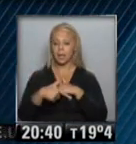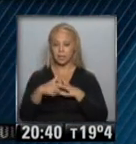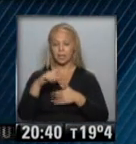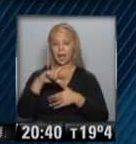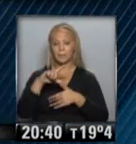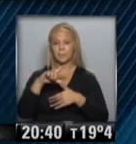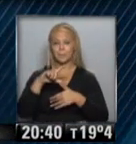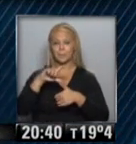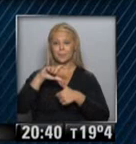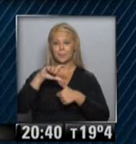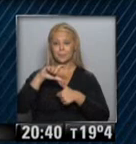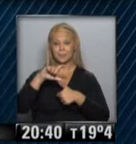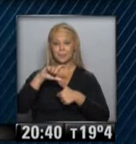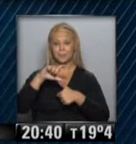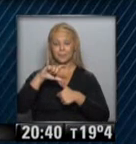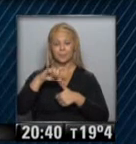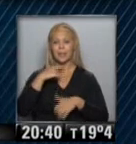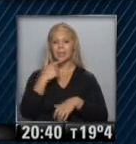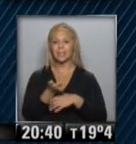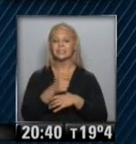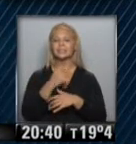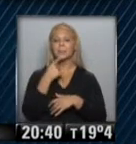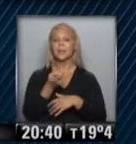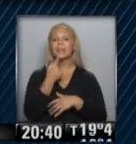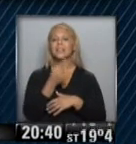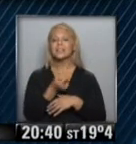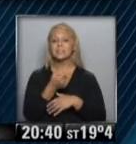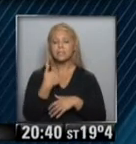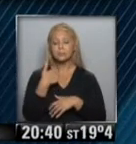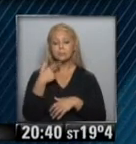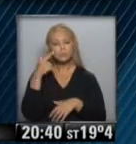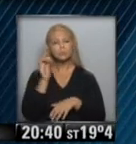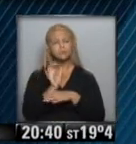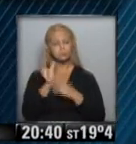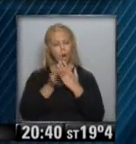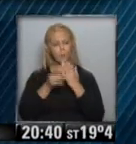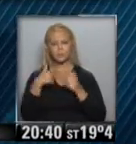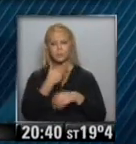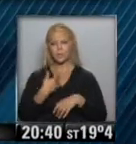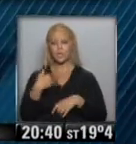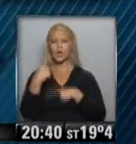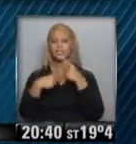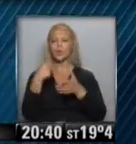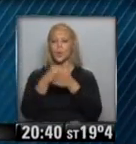el día del trabajador destacó también que nuestro compromiso es seguir batallando por un mundo diferente